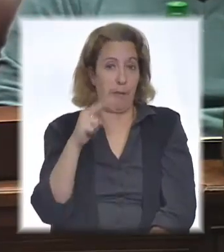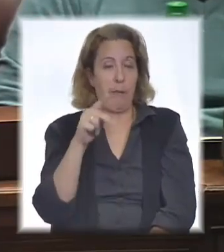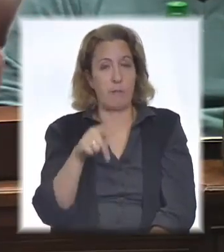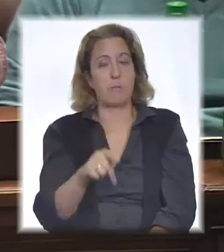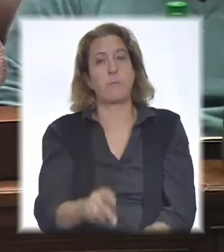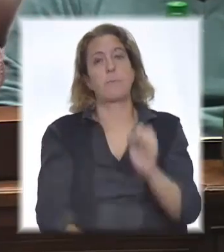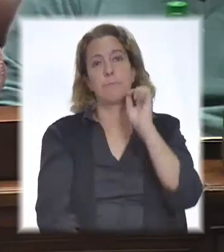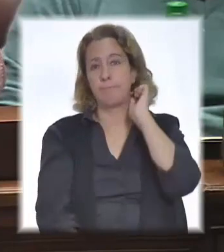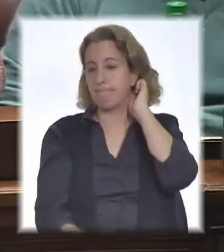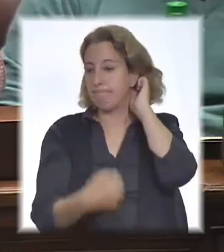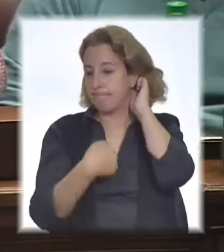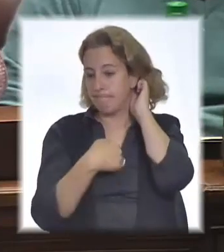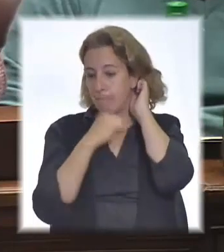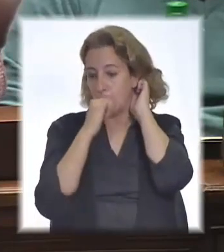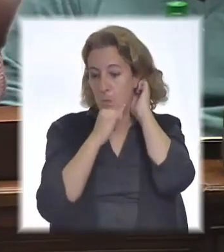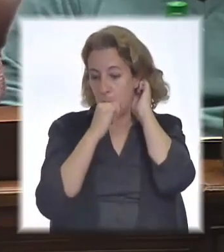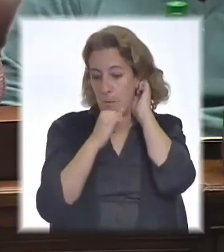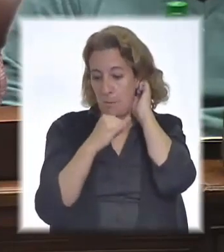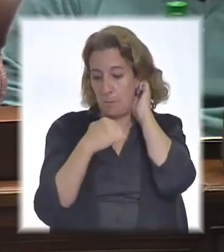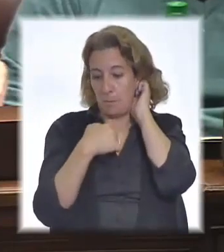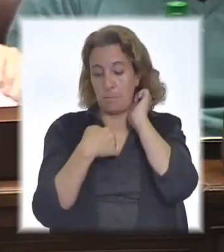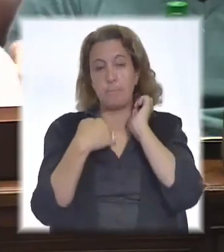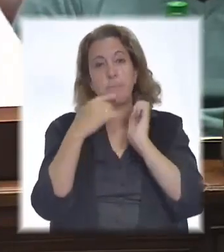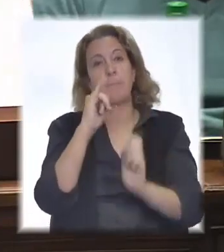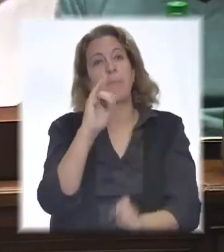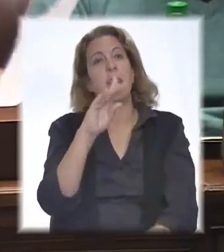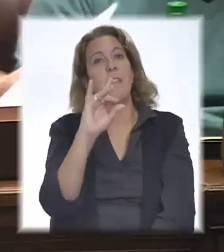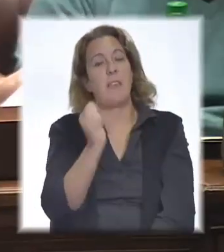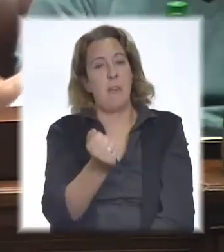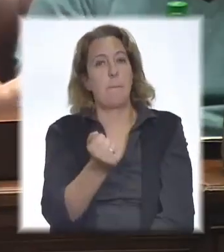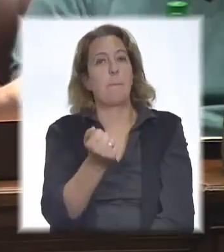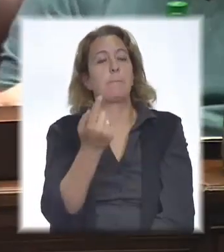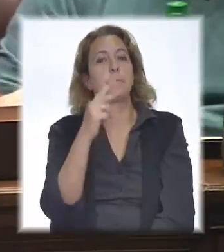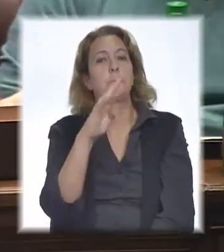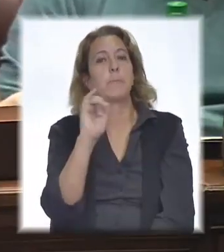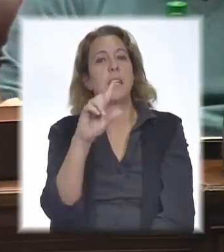y yo le confieso presidente que en el caso de idea vilariño